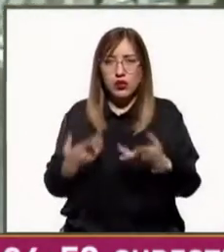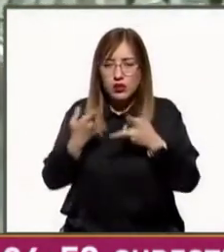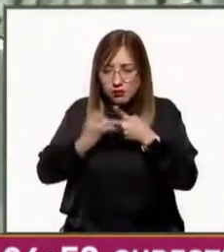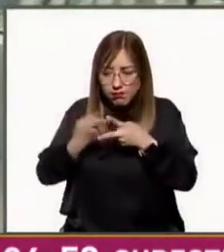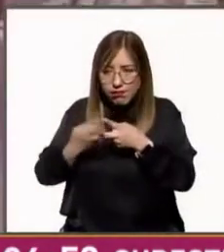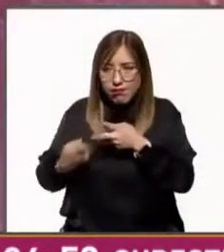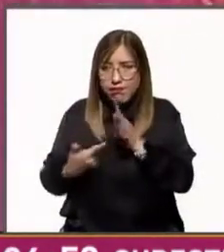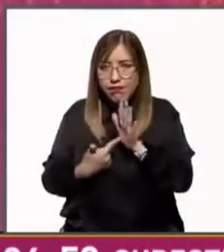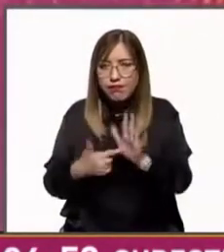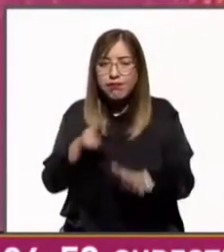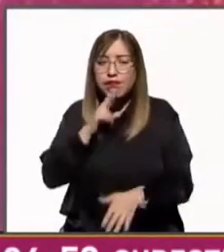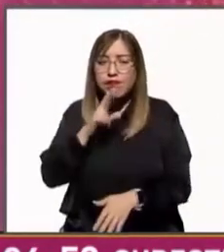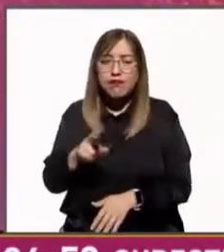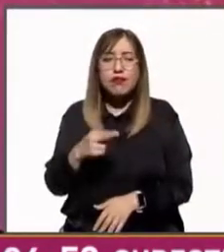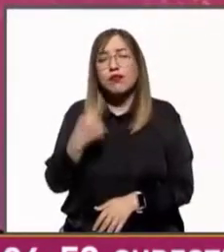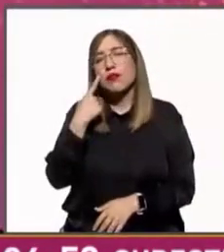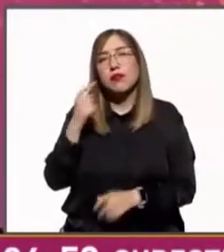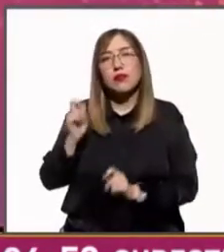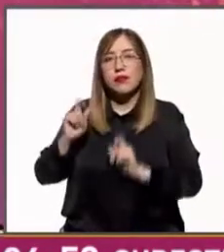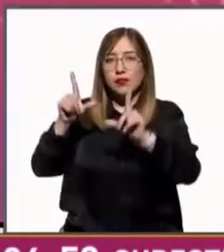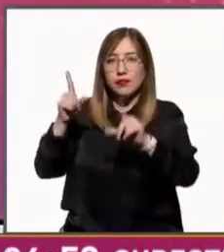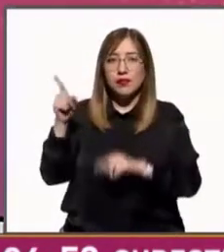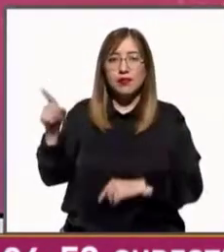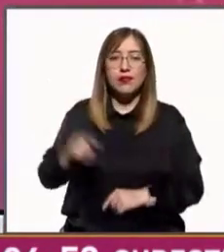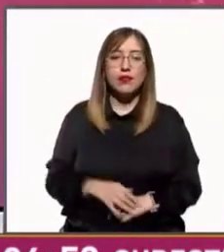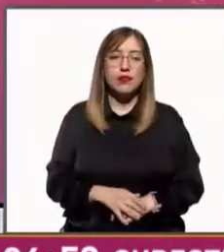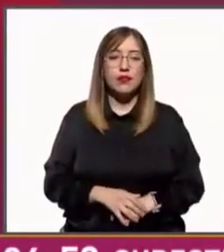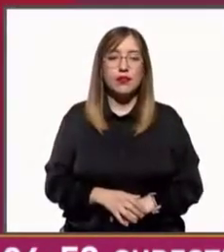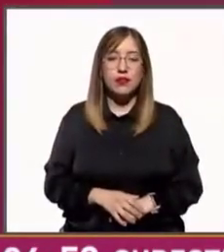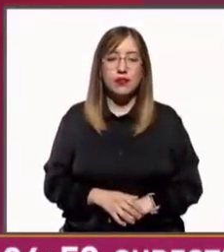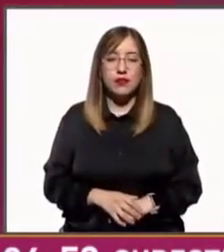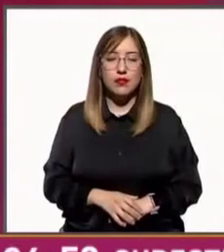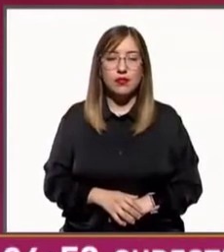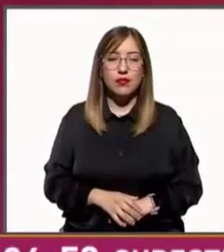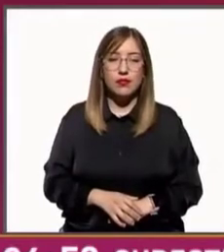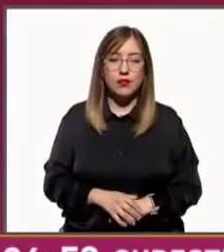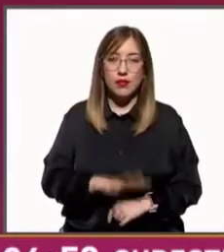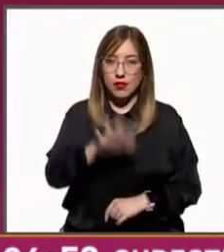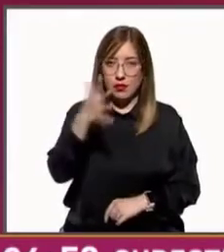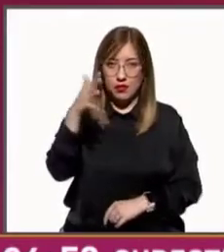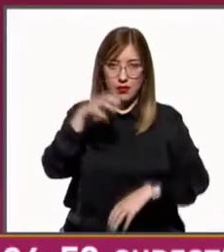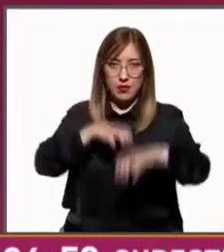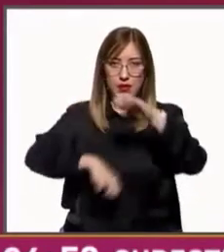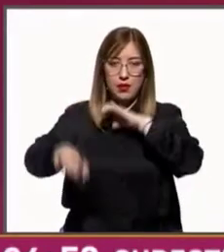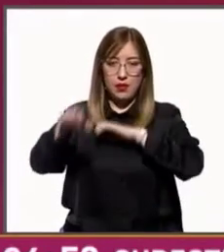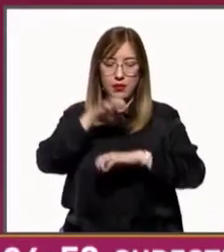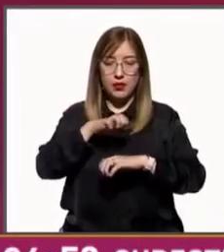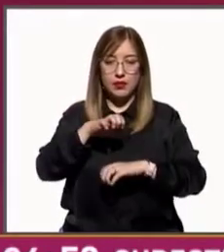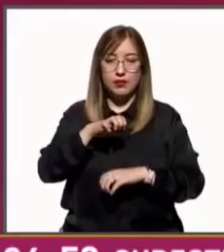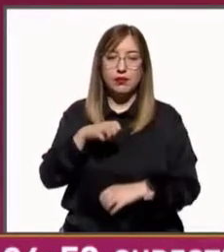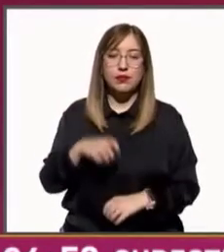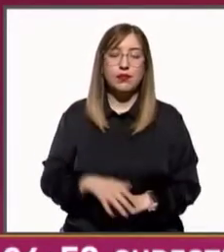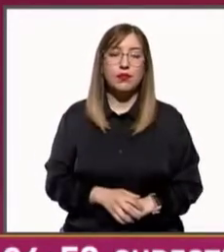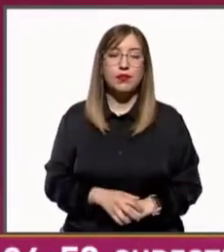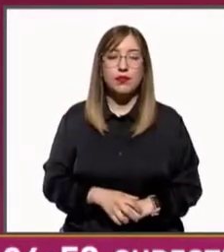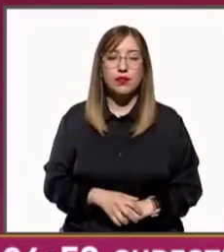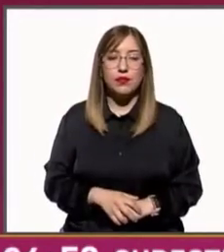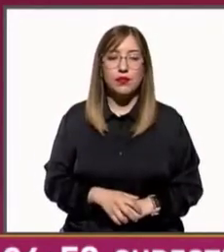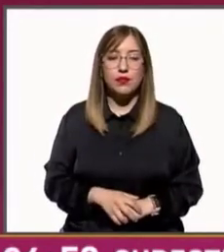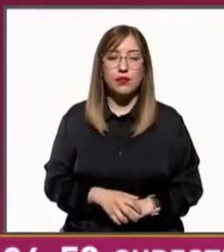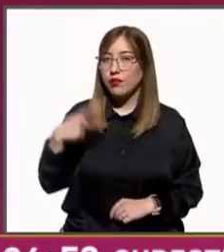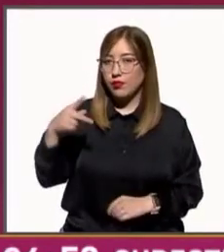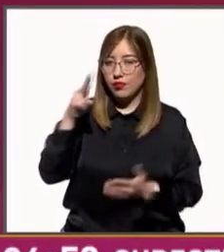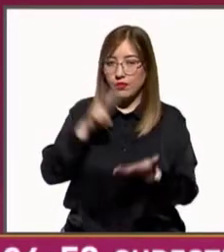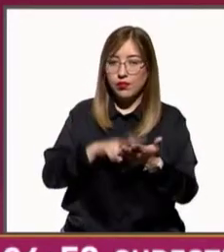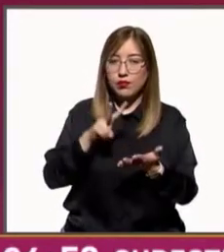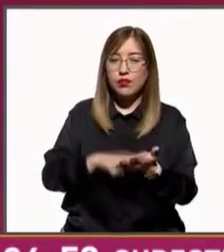En un primer gráfico que vamos a ver en pantalla es la edad promedio de las empresas y el tipo de propietario. Lo que vemos en